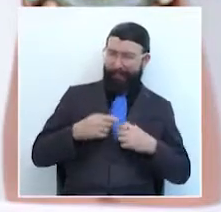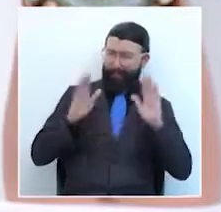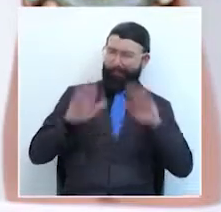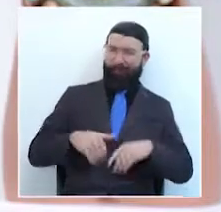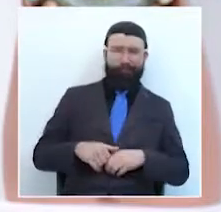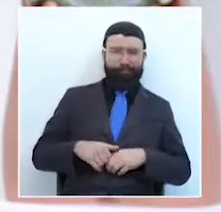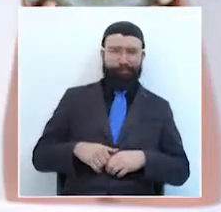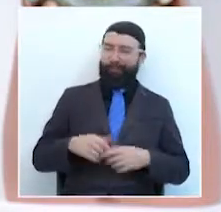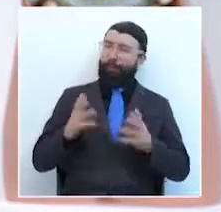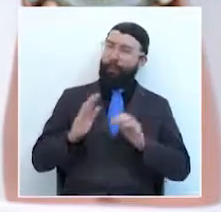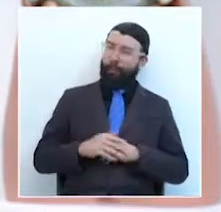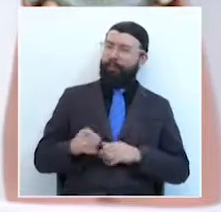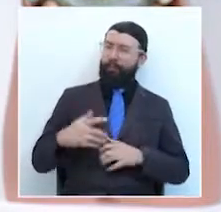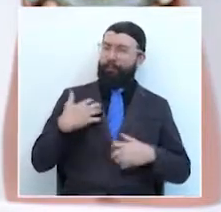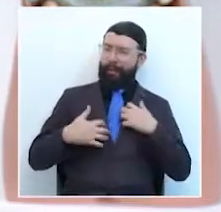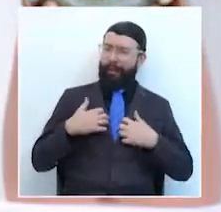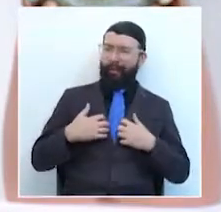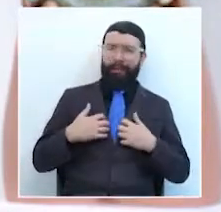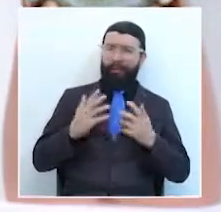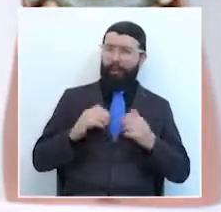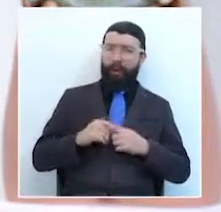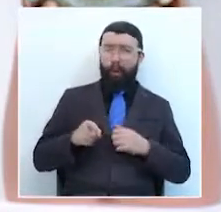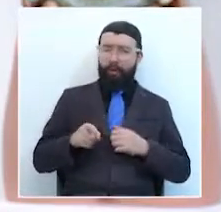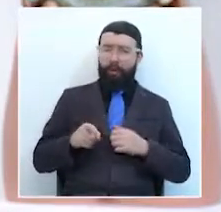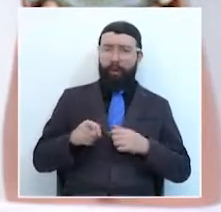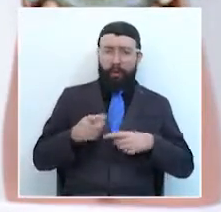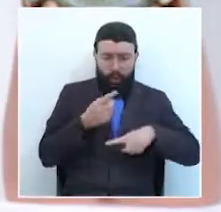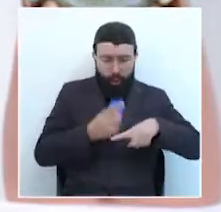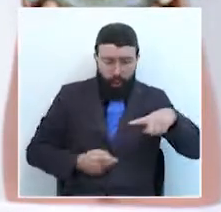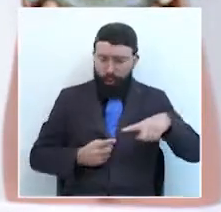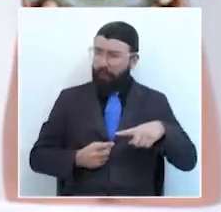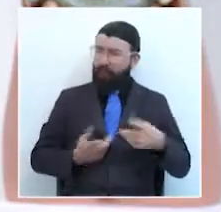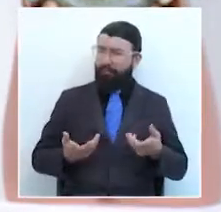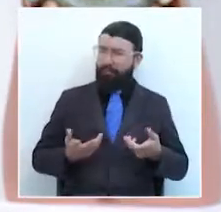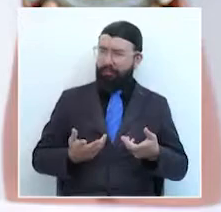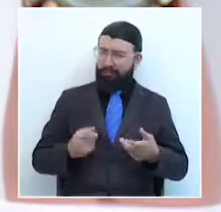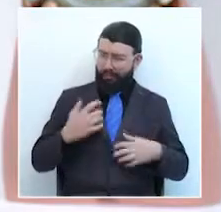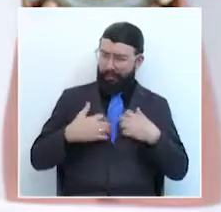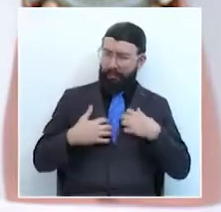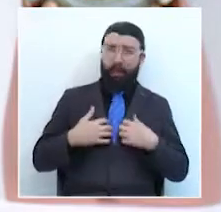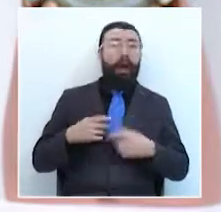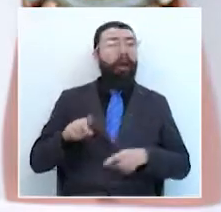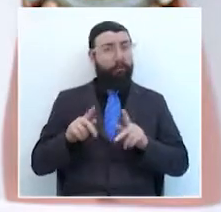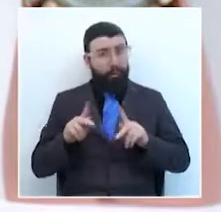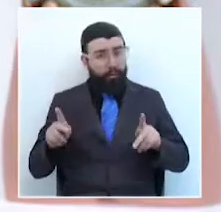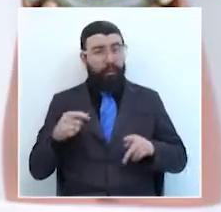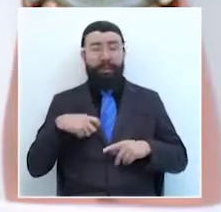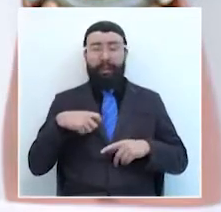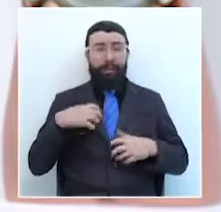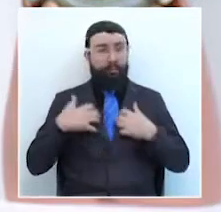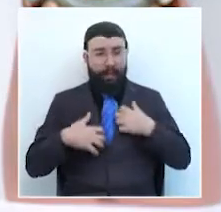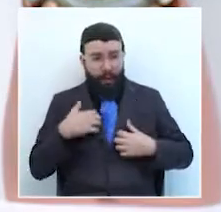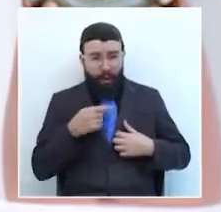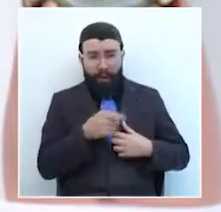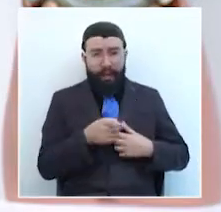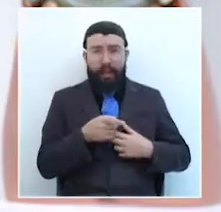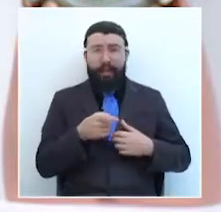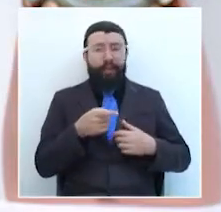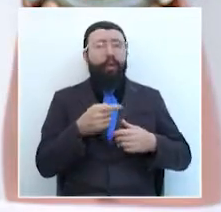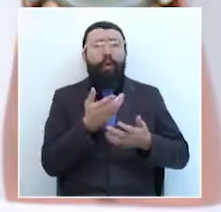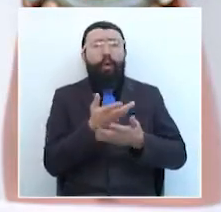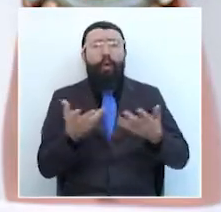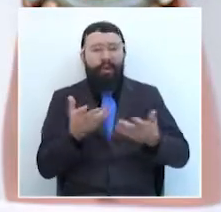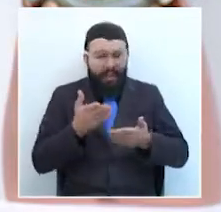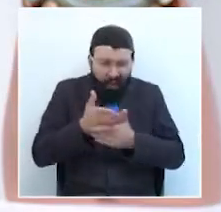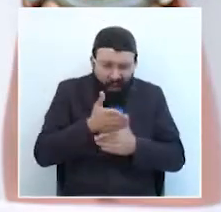lea y me dice ay cómo es que le tiene fobia a una cuchilla o cosas así porque hay personas que tienen miedo a las cosas afiladas entonces